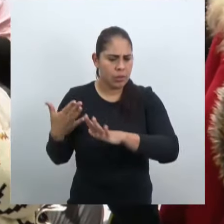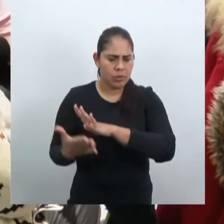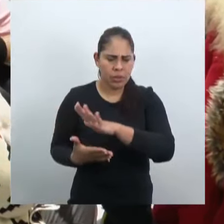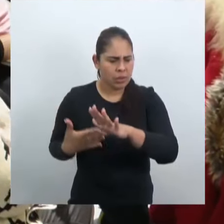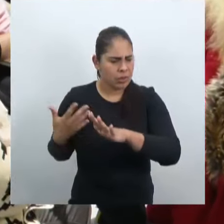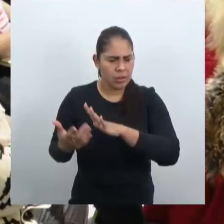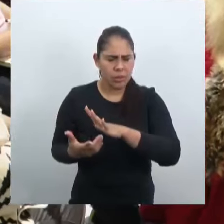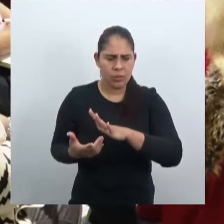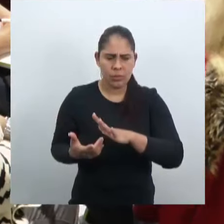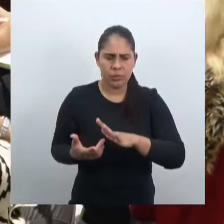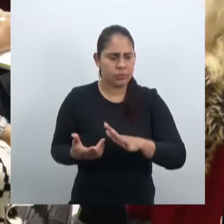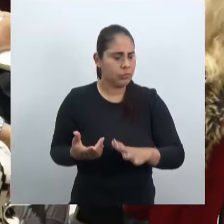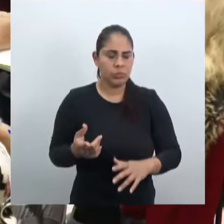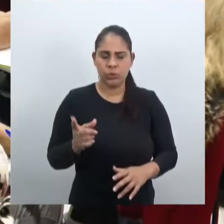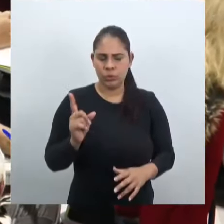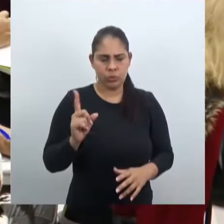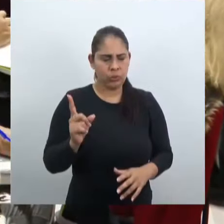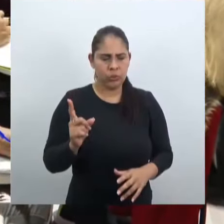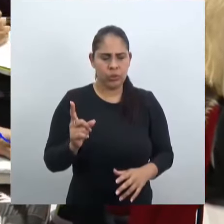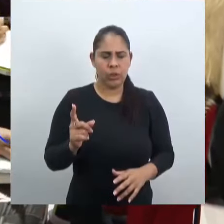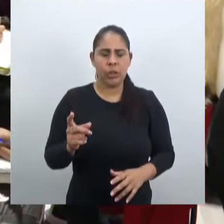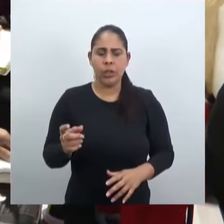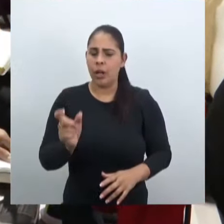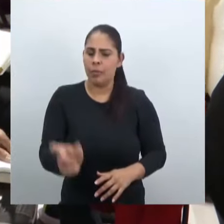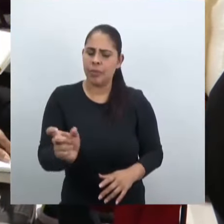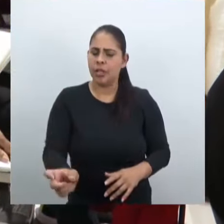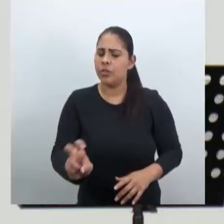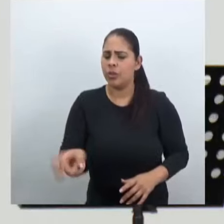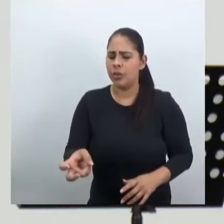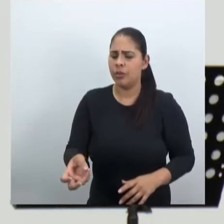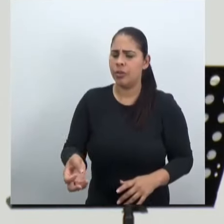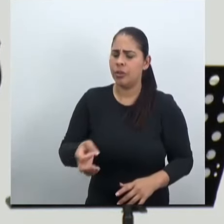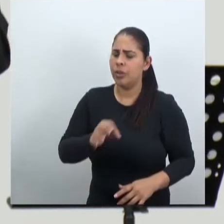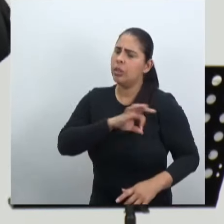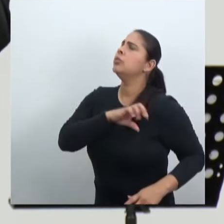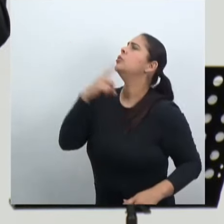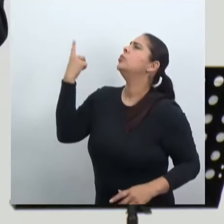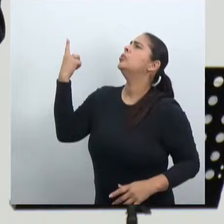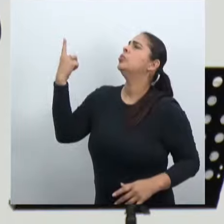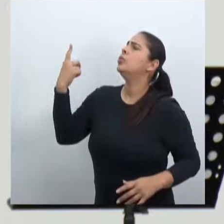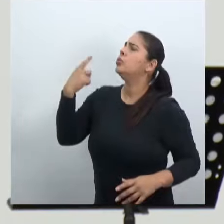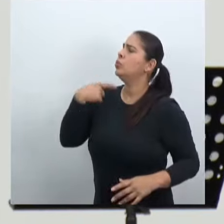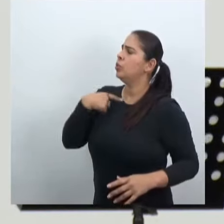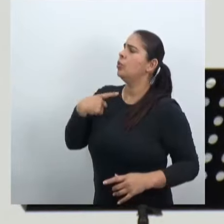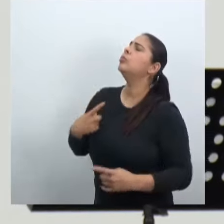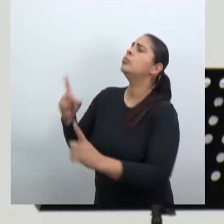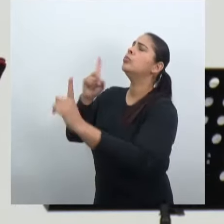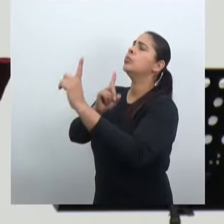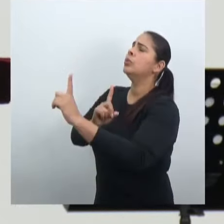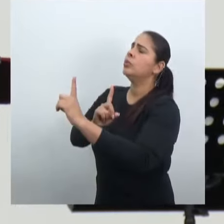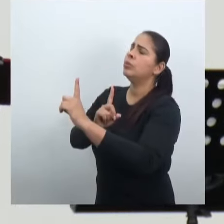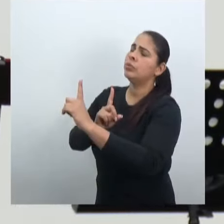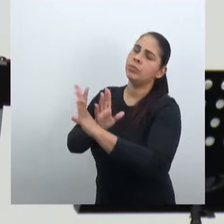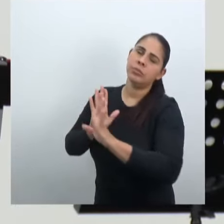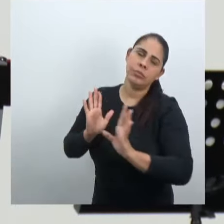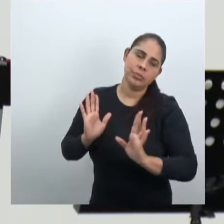de la gente siempre estás diciendo: oh Señor, vengo delante de ti. Pero cuando estás solo,